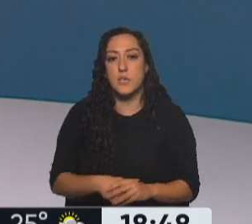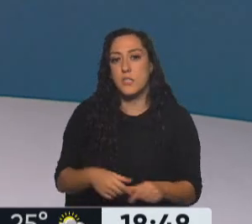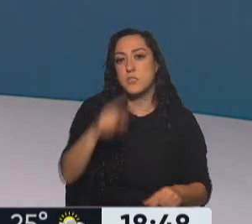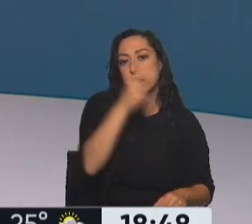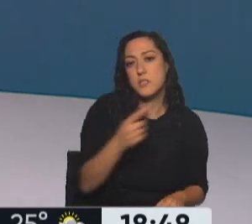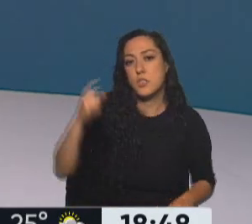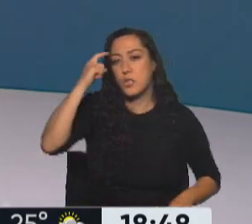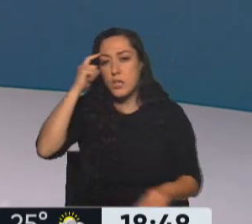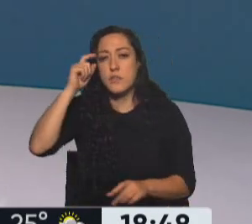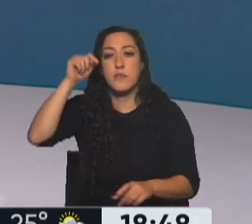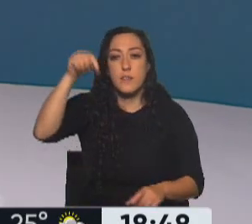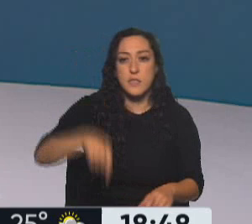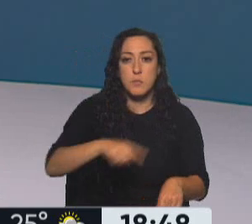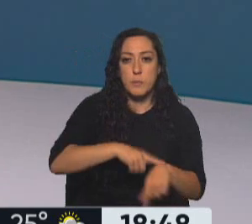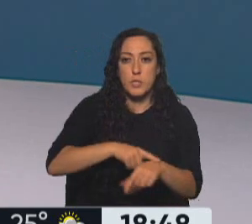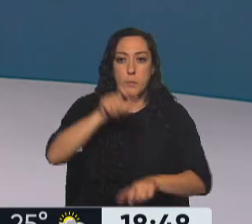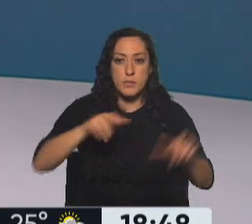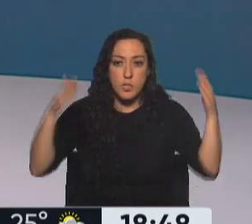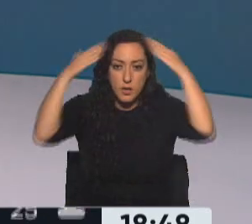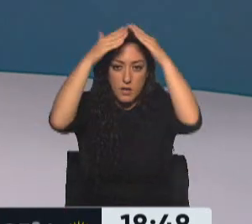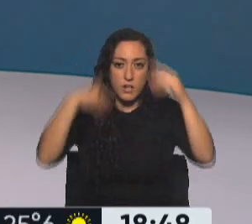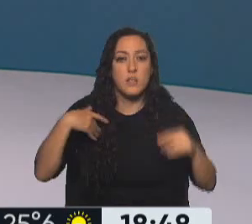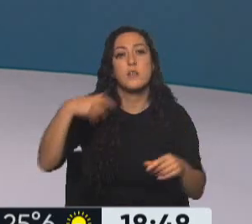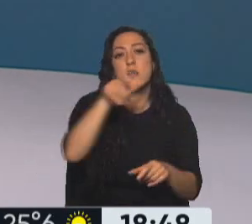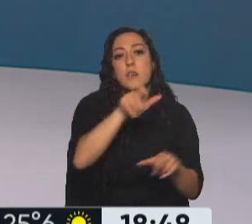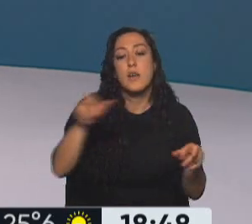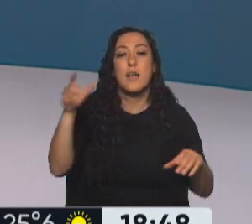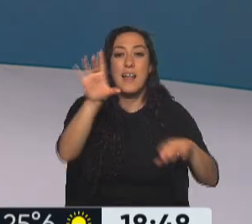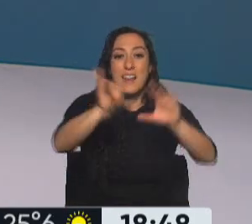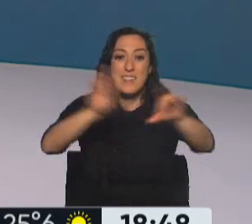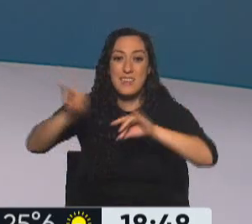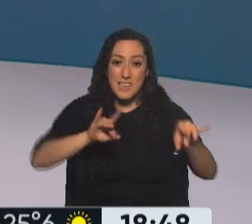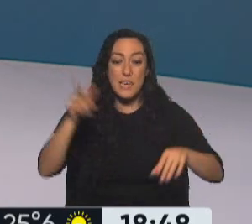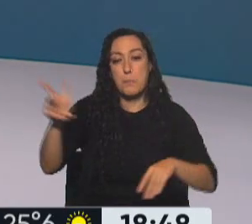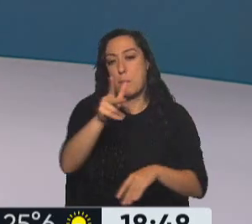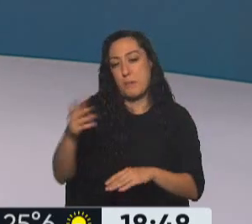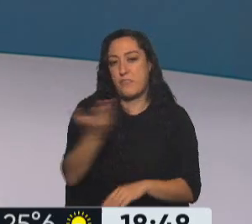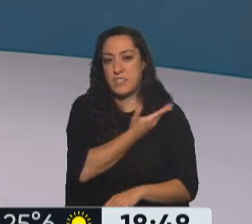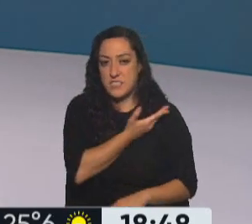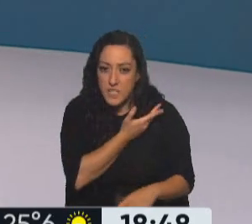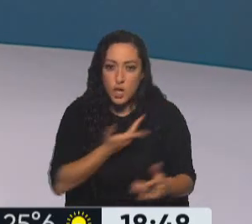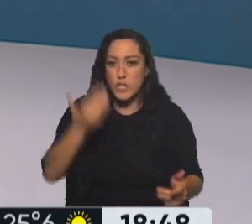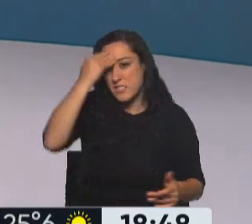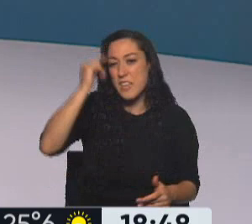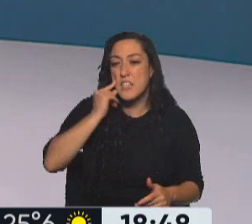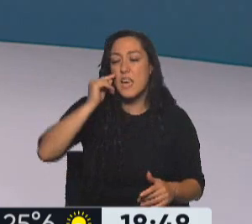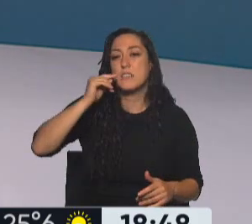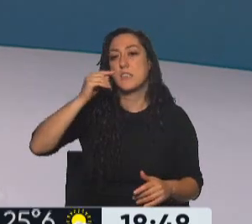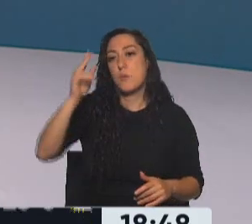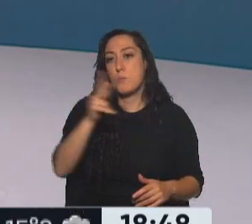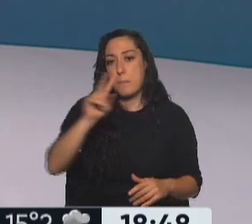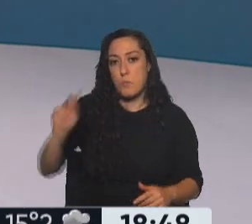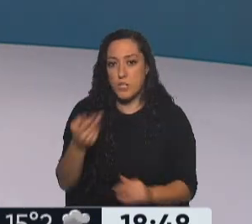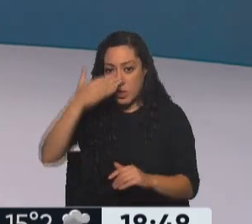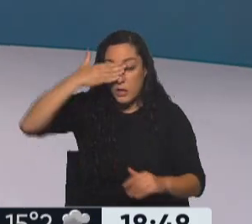de los actuales cardenales fueron nombrados por el Papa Francisco. Bien, alrededor de 15 días después de la muerte del Papa, el